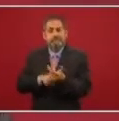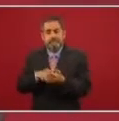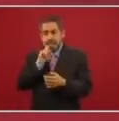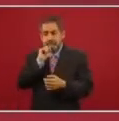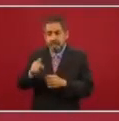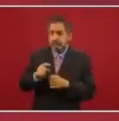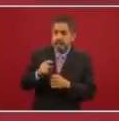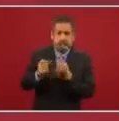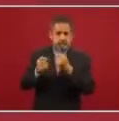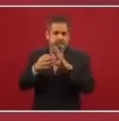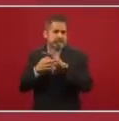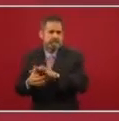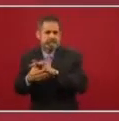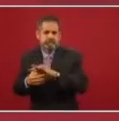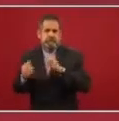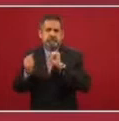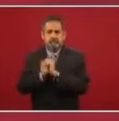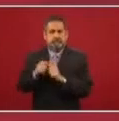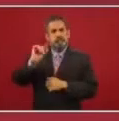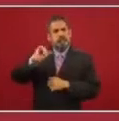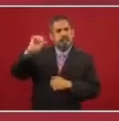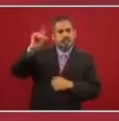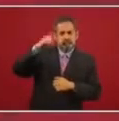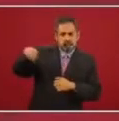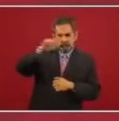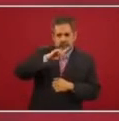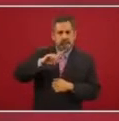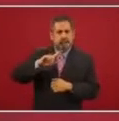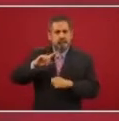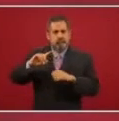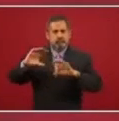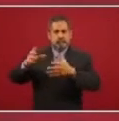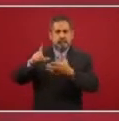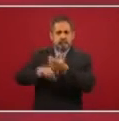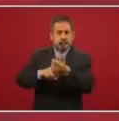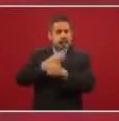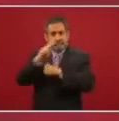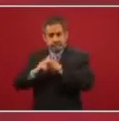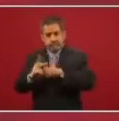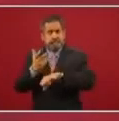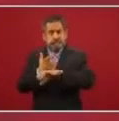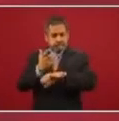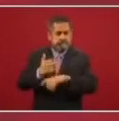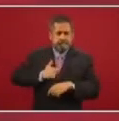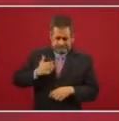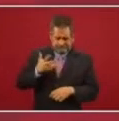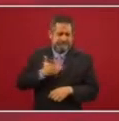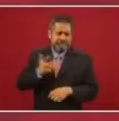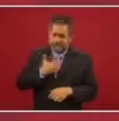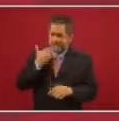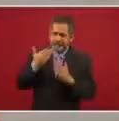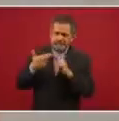amistades personales con las funcionarias y funcionarios técnicos de los países dos países vecinos